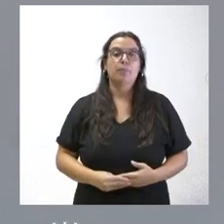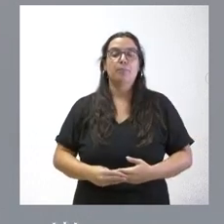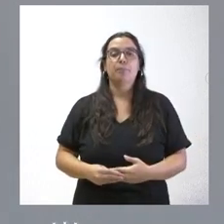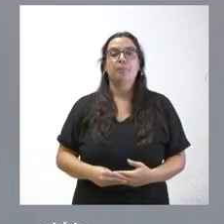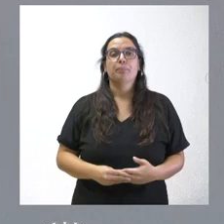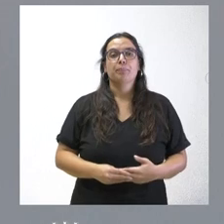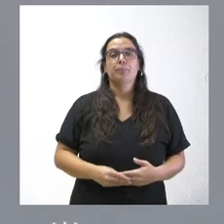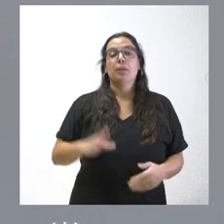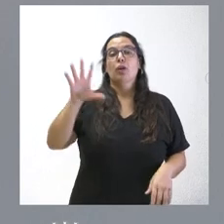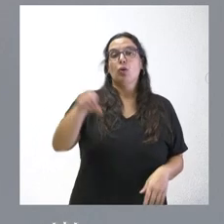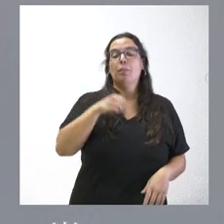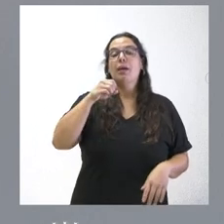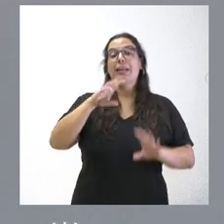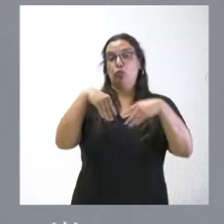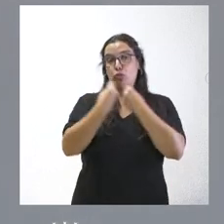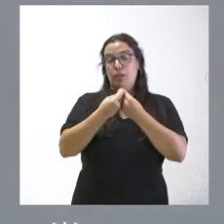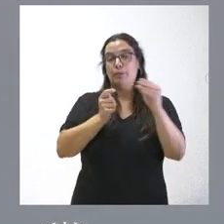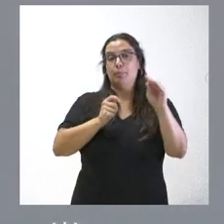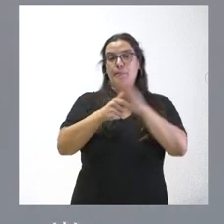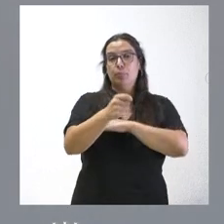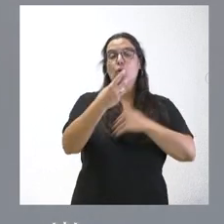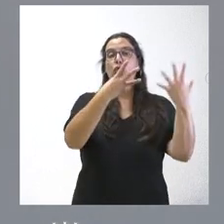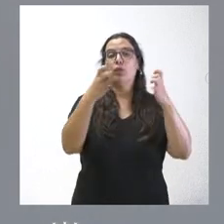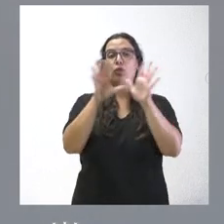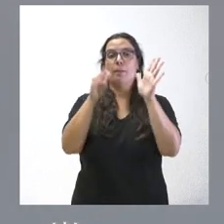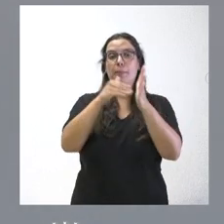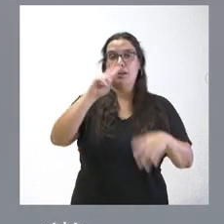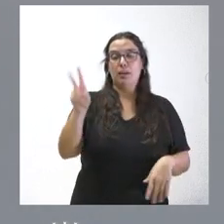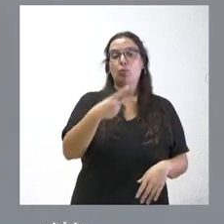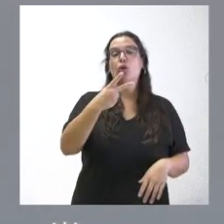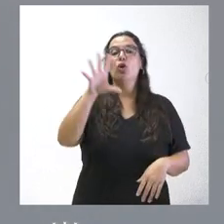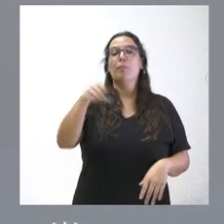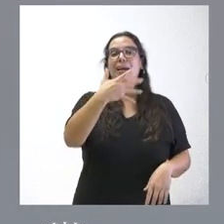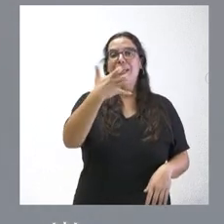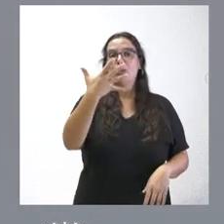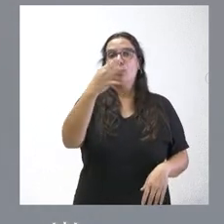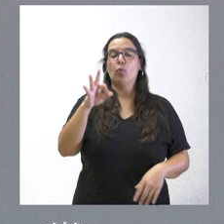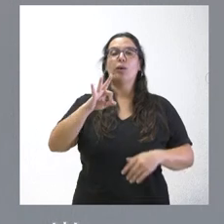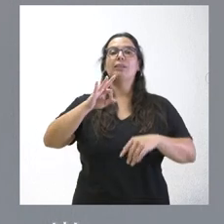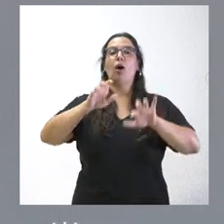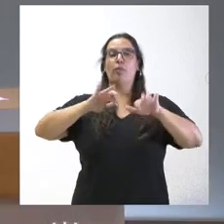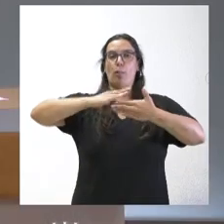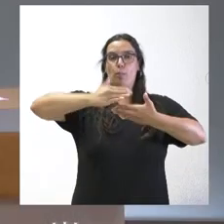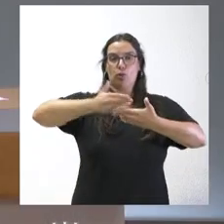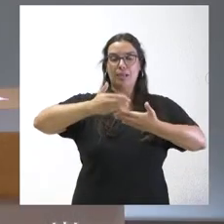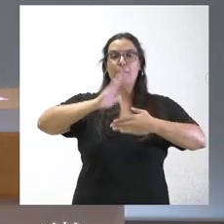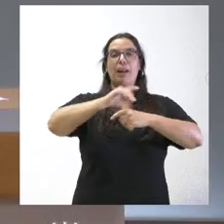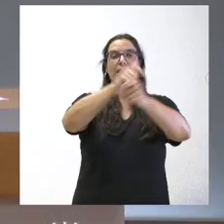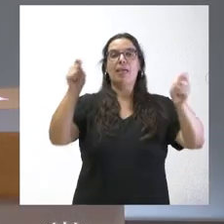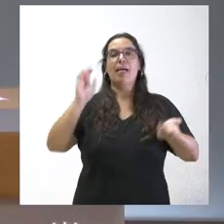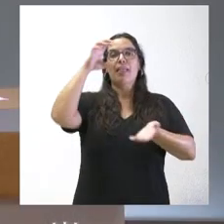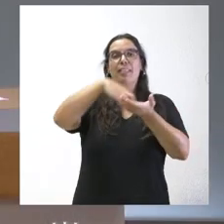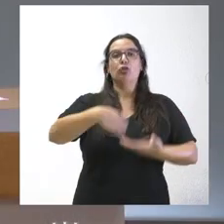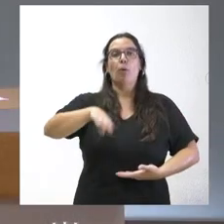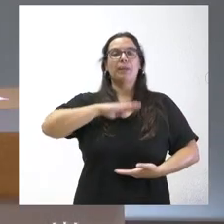adquirirán con un importe de inversión de 810.000 euros 550 ordenadores portátiles para el equipamiento de centros de competencias